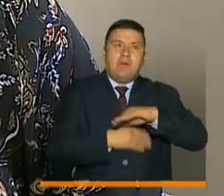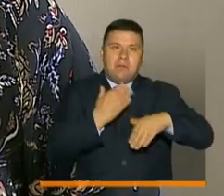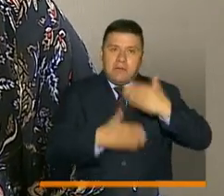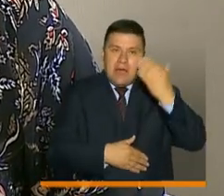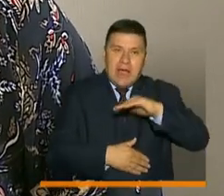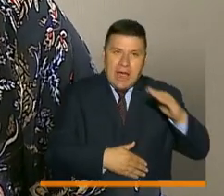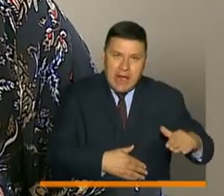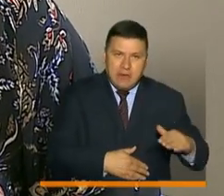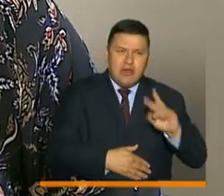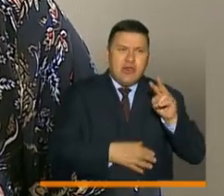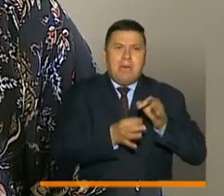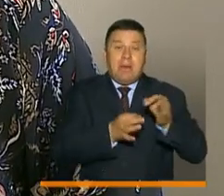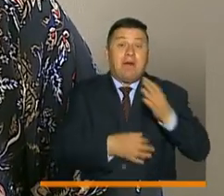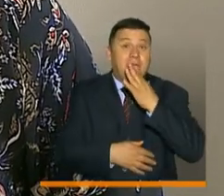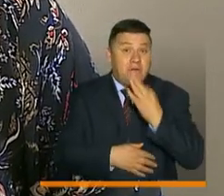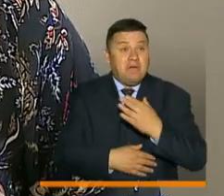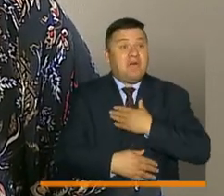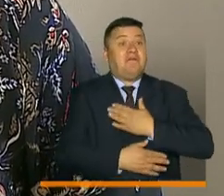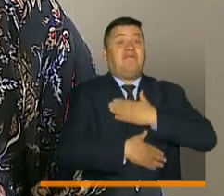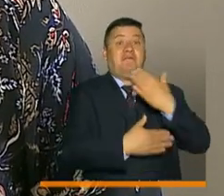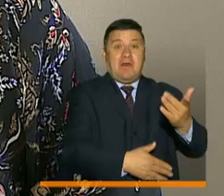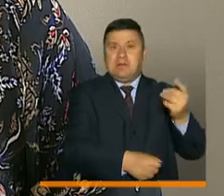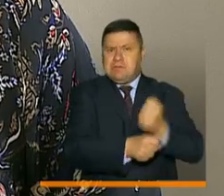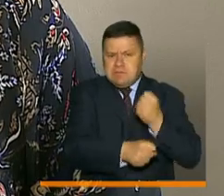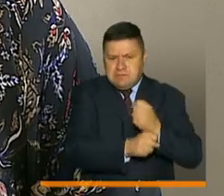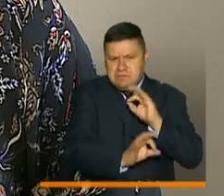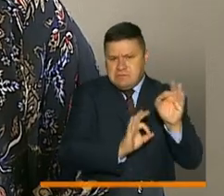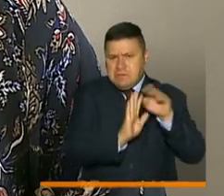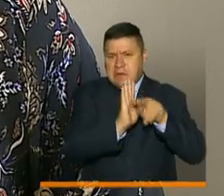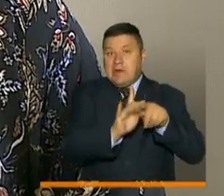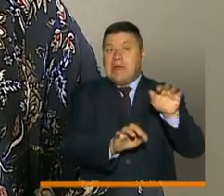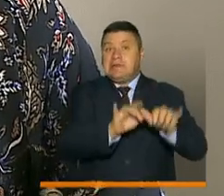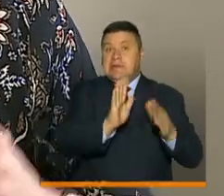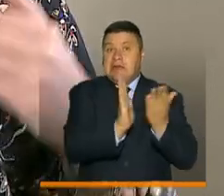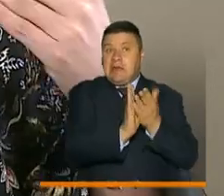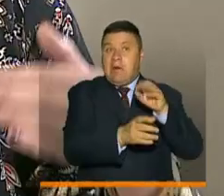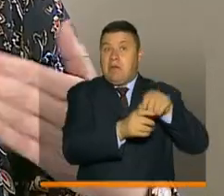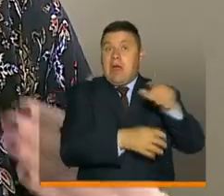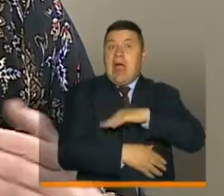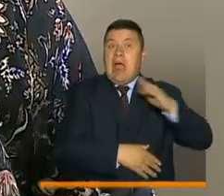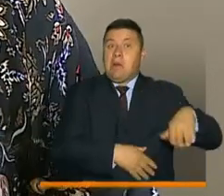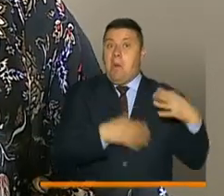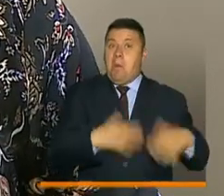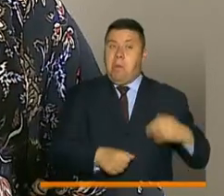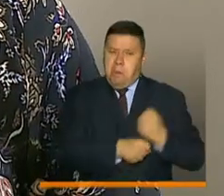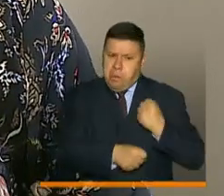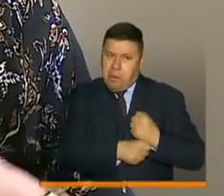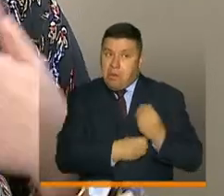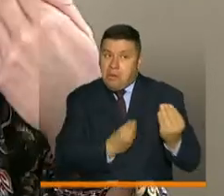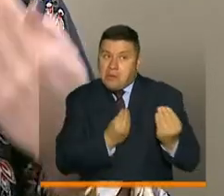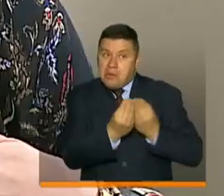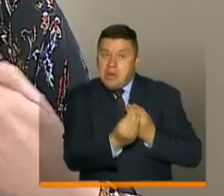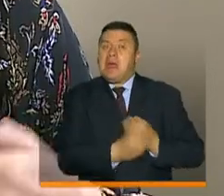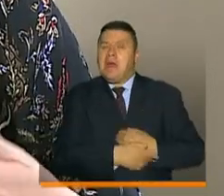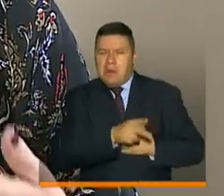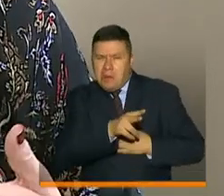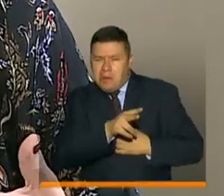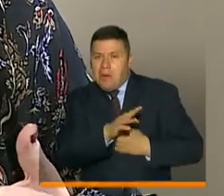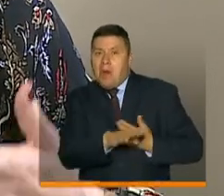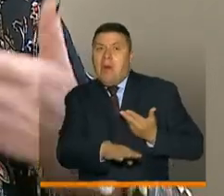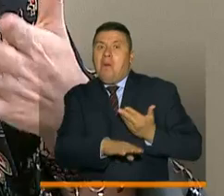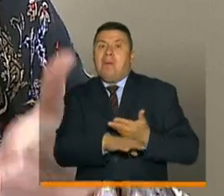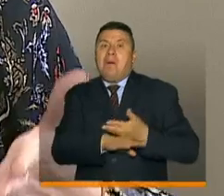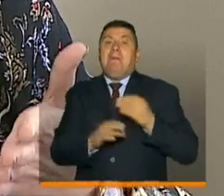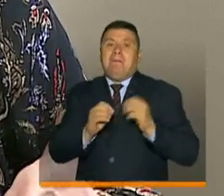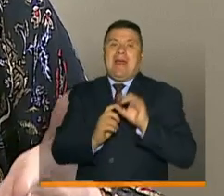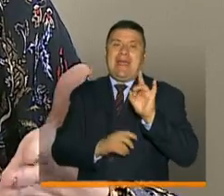Antioquia, en 2 municipios. De verdad, una felicitación al trabajo tan dedicado de la secretaria y de su equipo, y así seguiremos. Tenemos, presidente, 15 propuestas